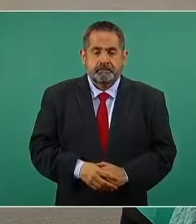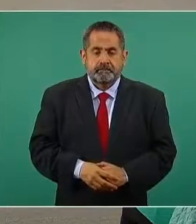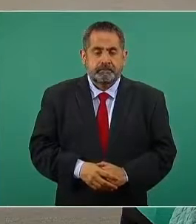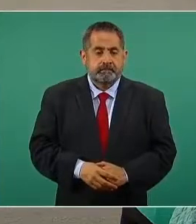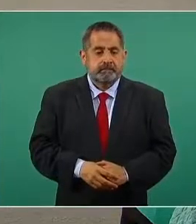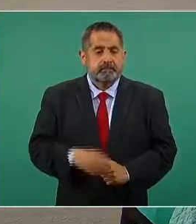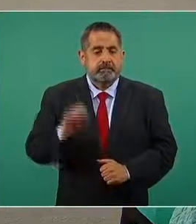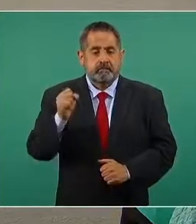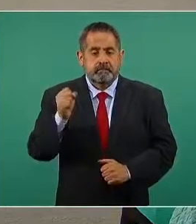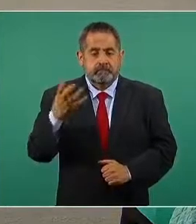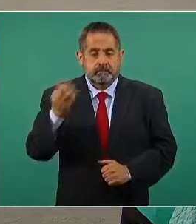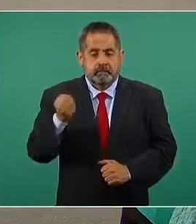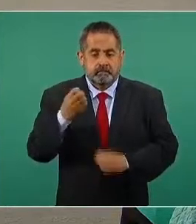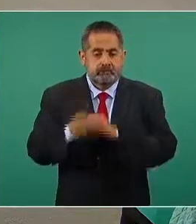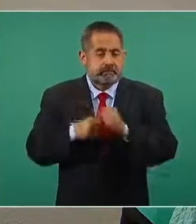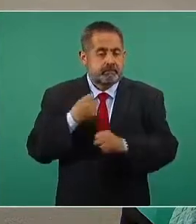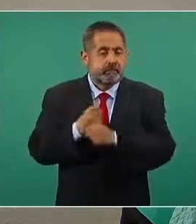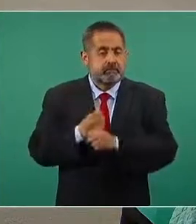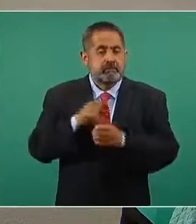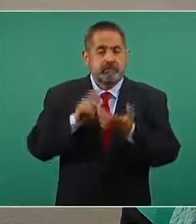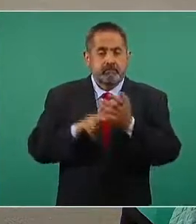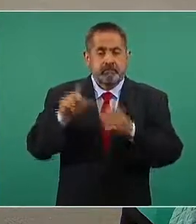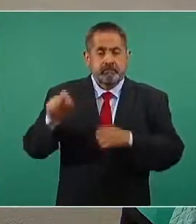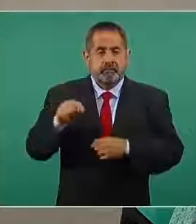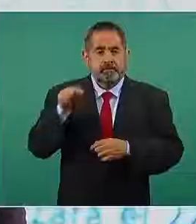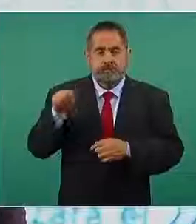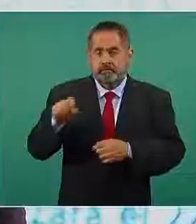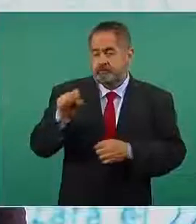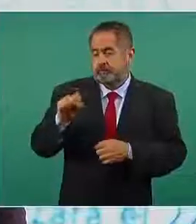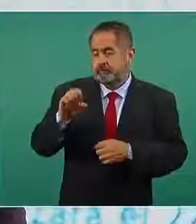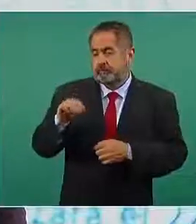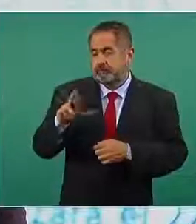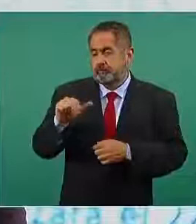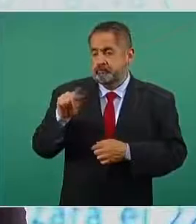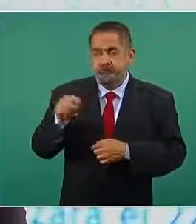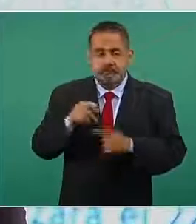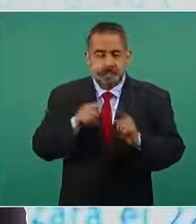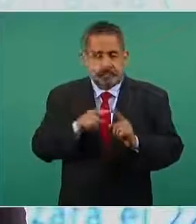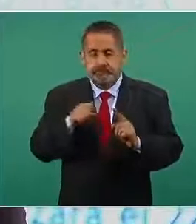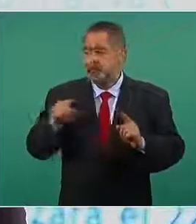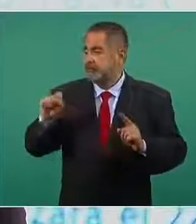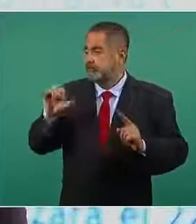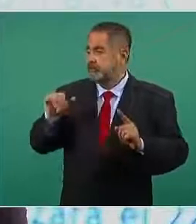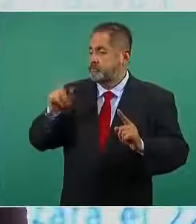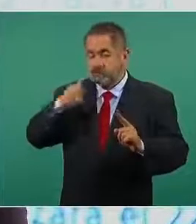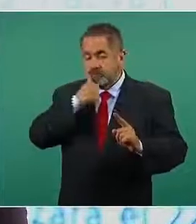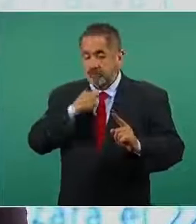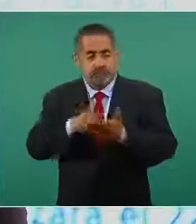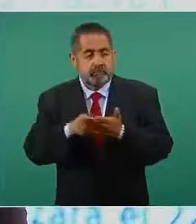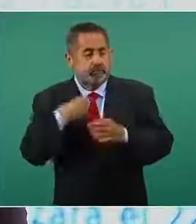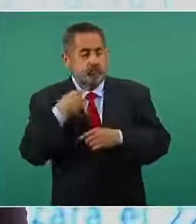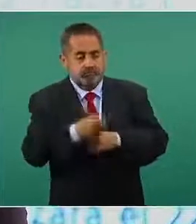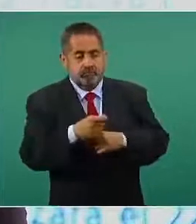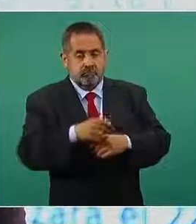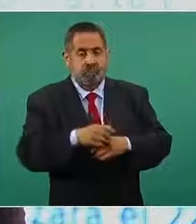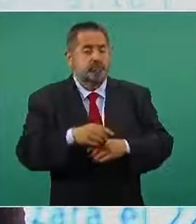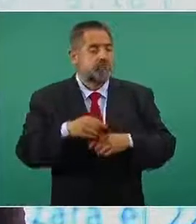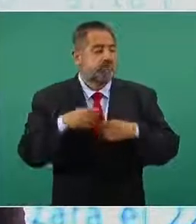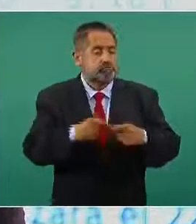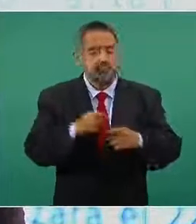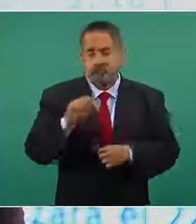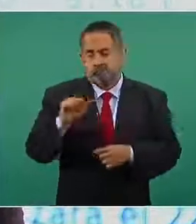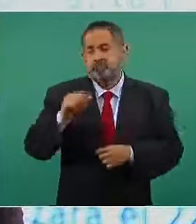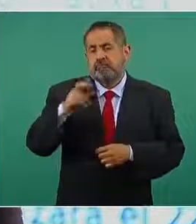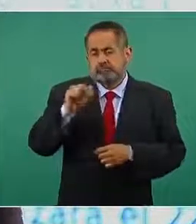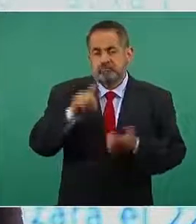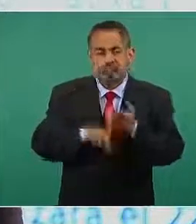El 9 de septiembre del 2020, la Semarnat recibió la notificación de la Suprema Corte de Justicia de la Nación, por lo que resolvió conceder el